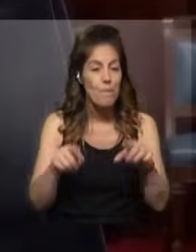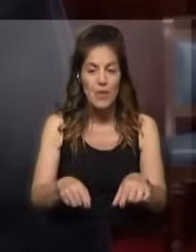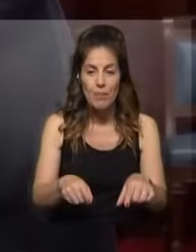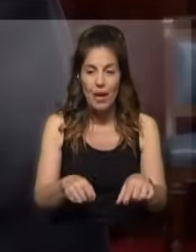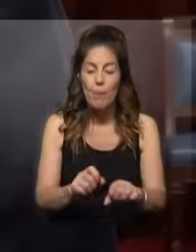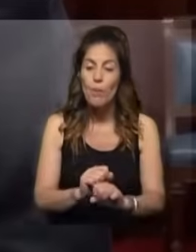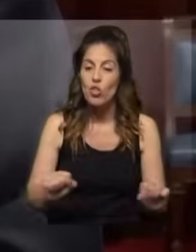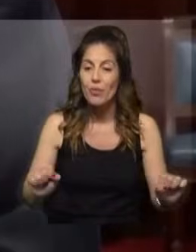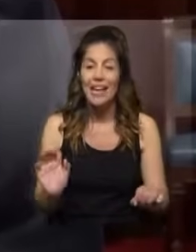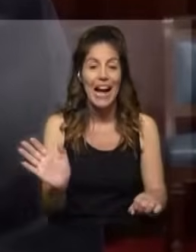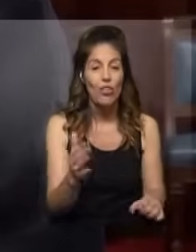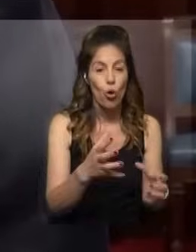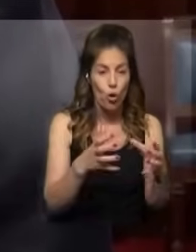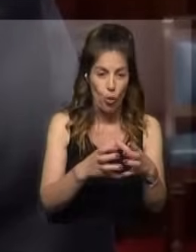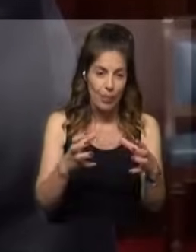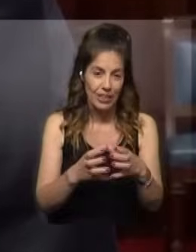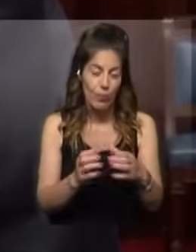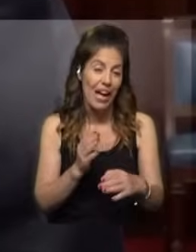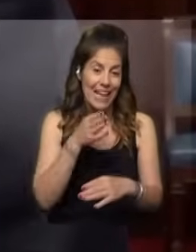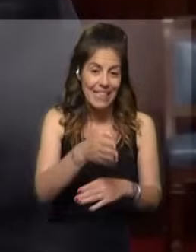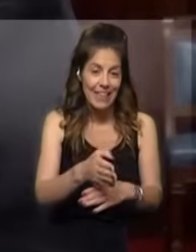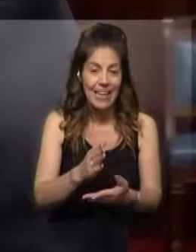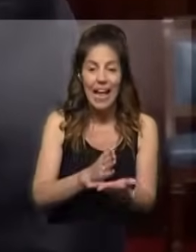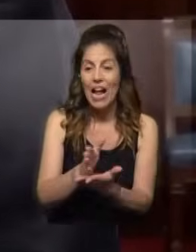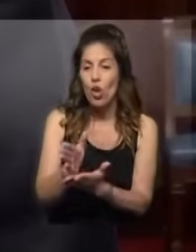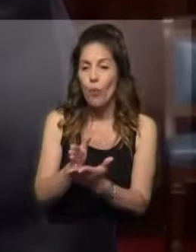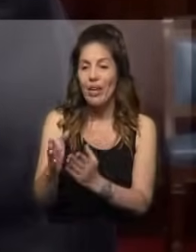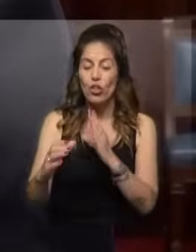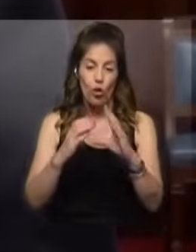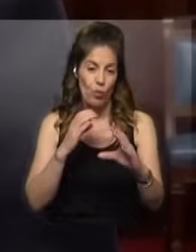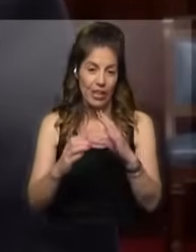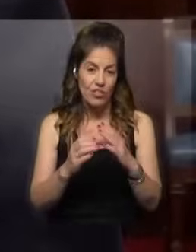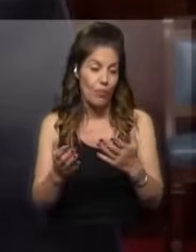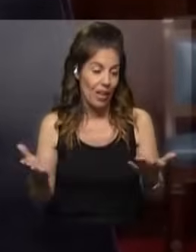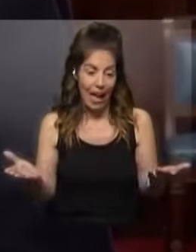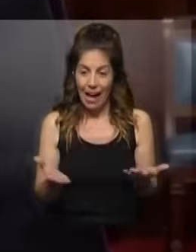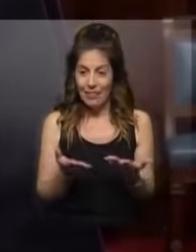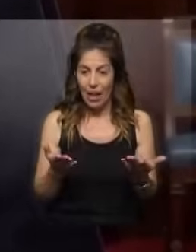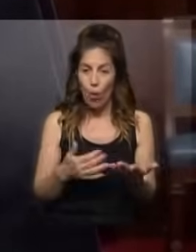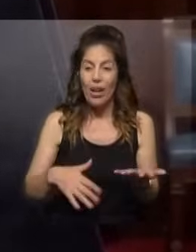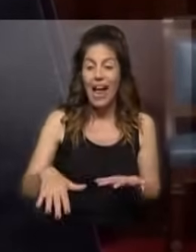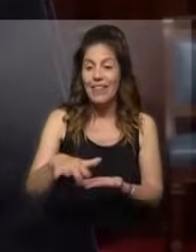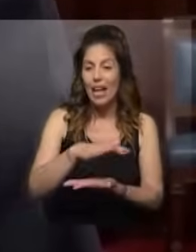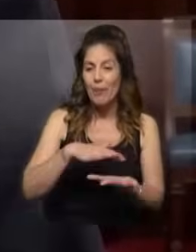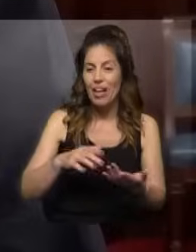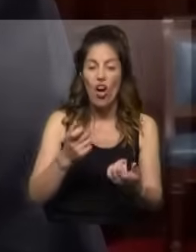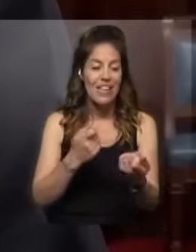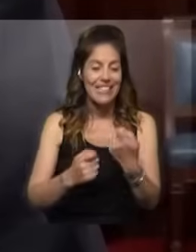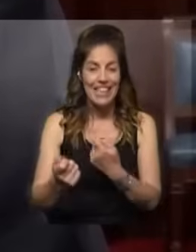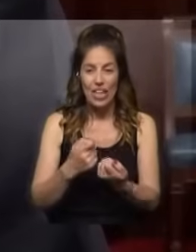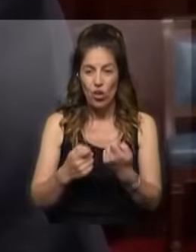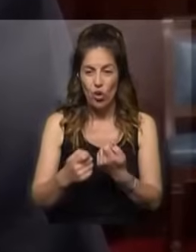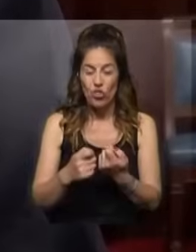de posibilidades a todos los partidos de acceder a los Med de comunicación hasta ahora la realidad es que en el mercado en que se negocian este tipo